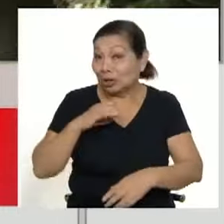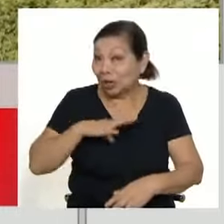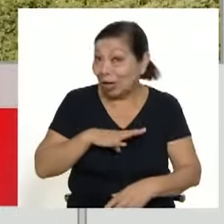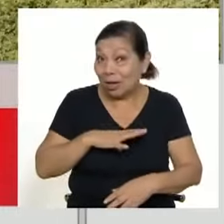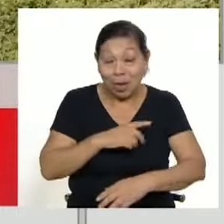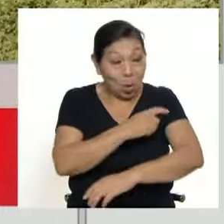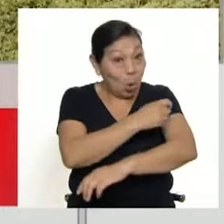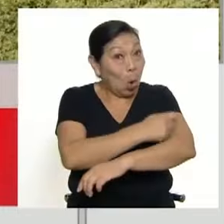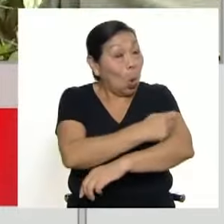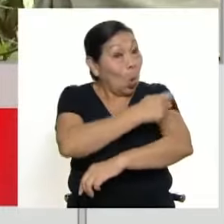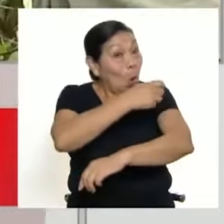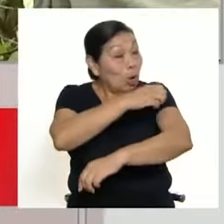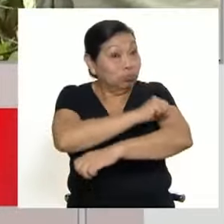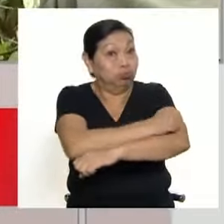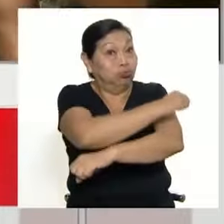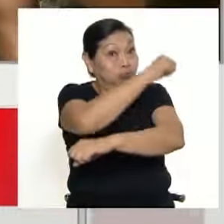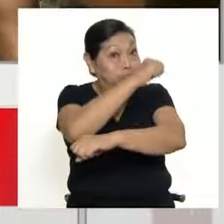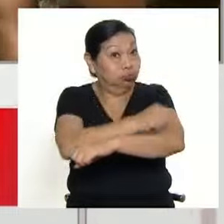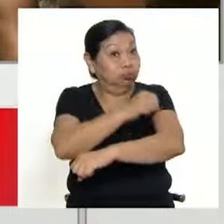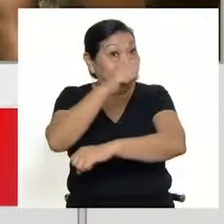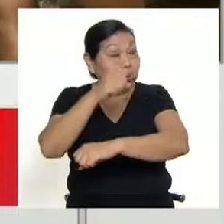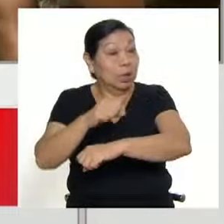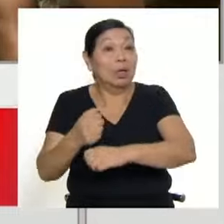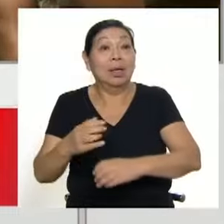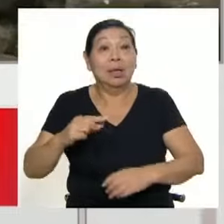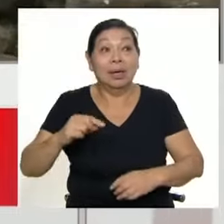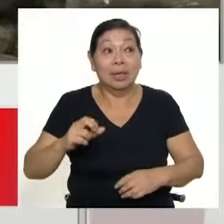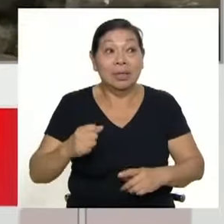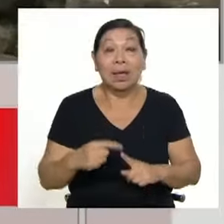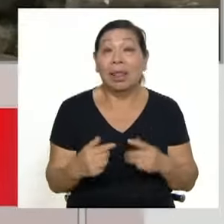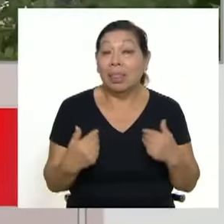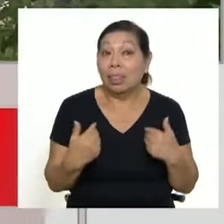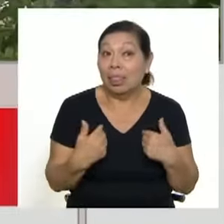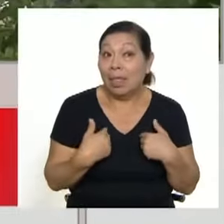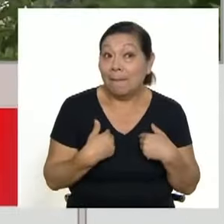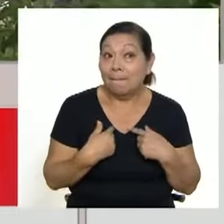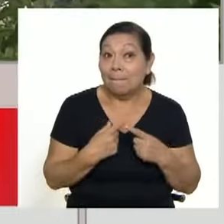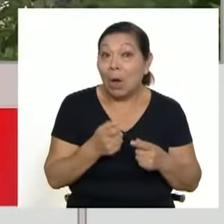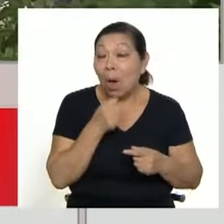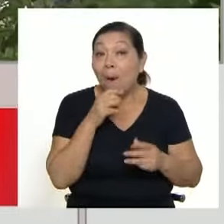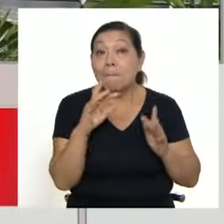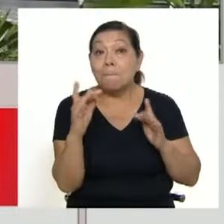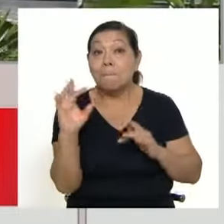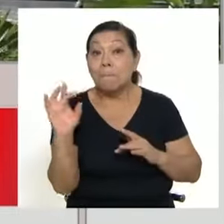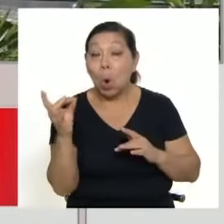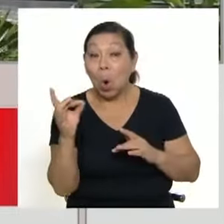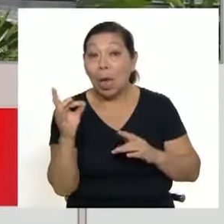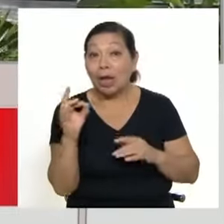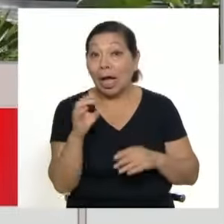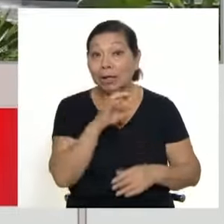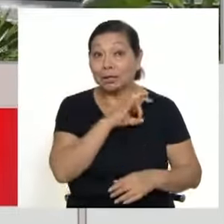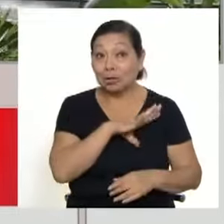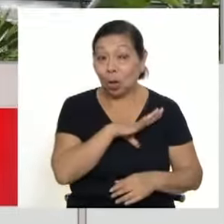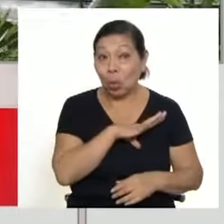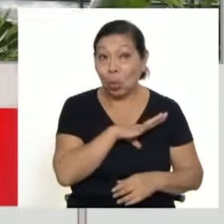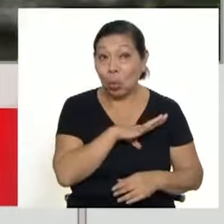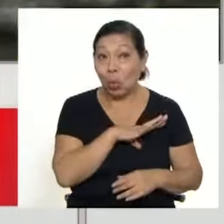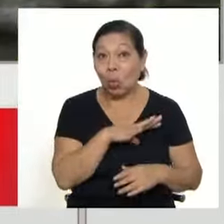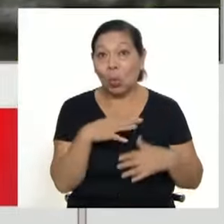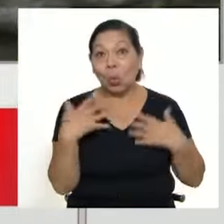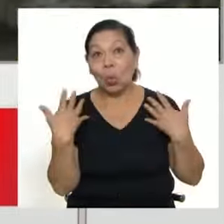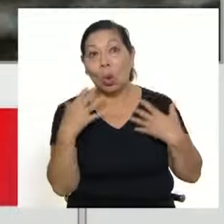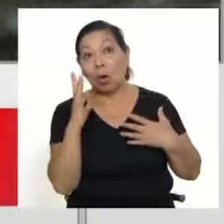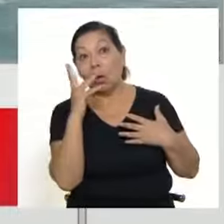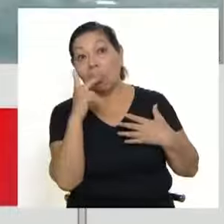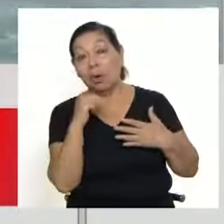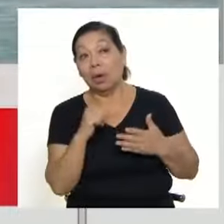sierra, las alturas de Tacna. A los géiseres, ¿no? Ajá, los géiseres y que tiene triple frontera con Bolivia y con Chile. Y tiene escenarios